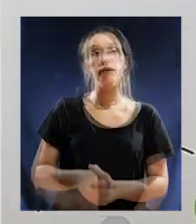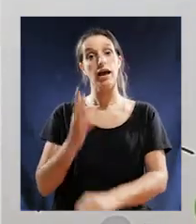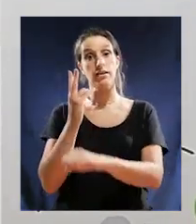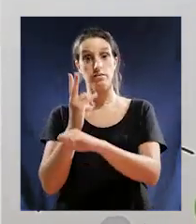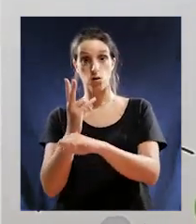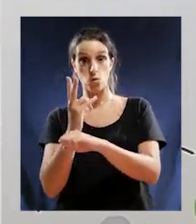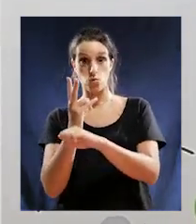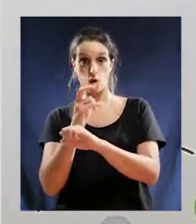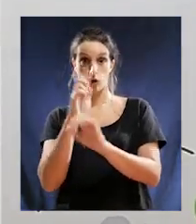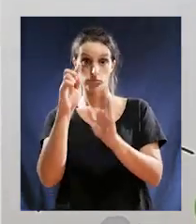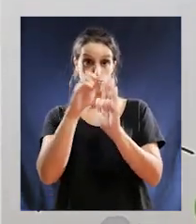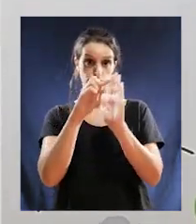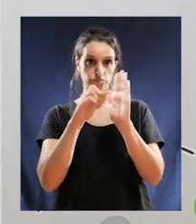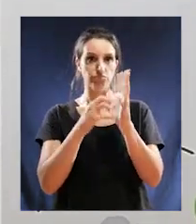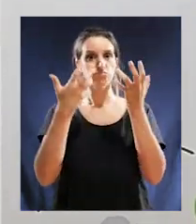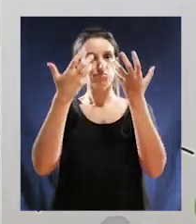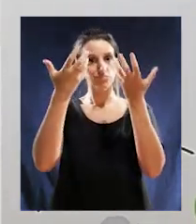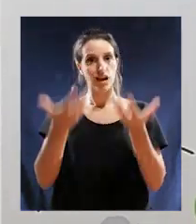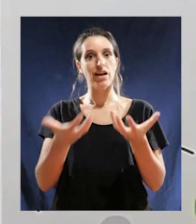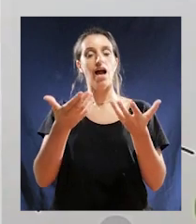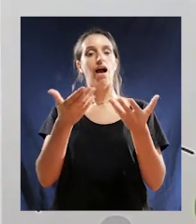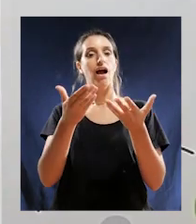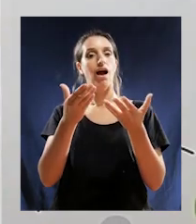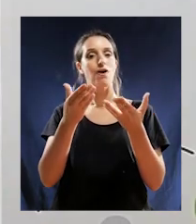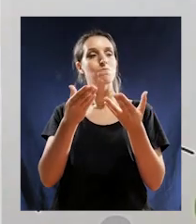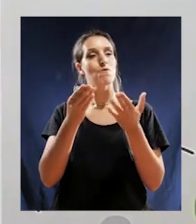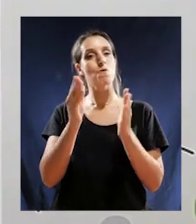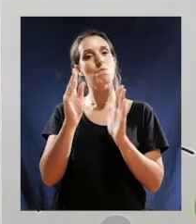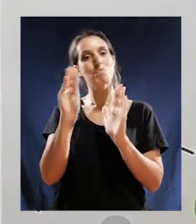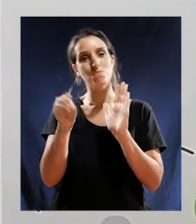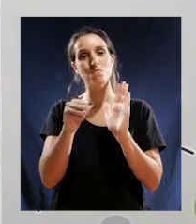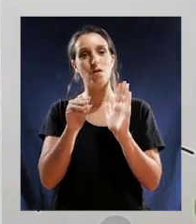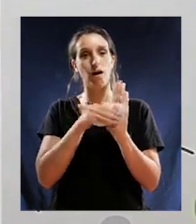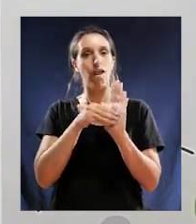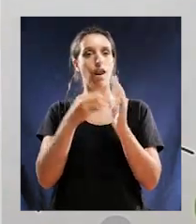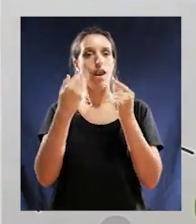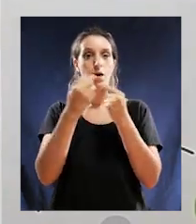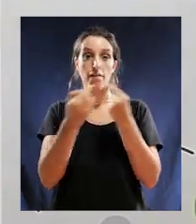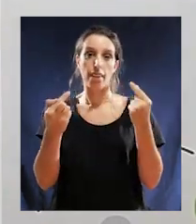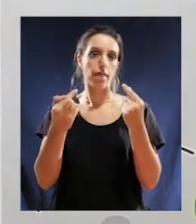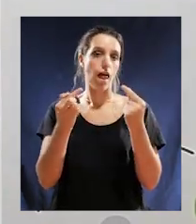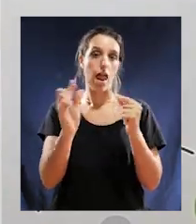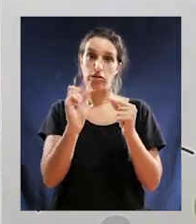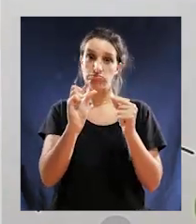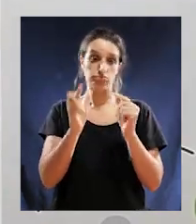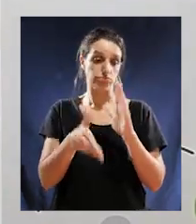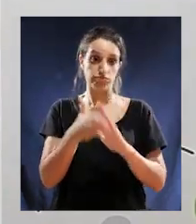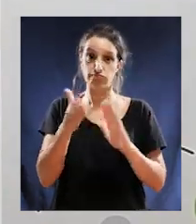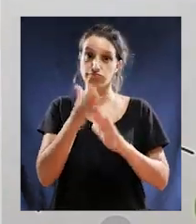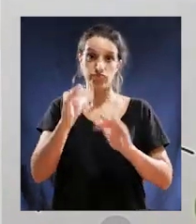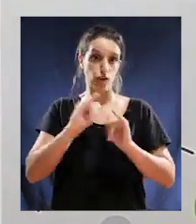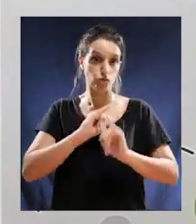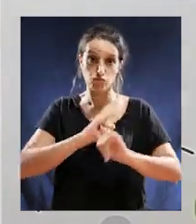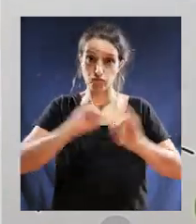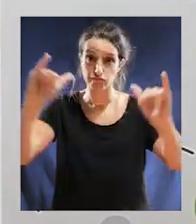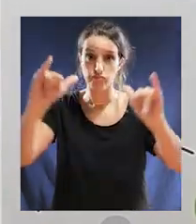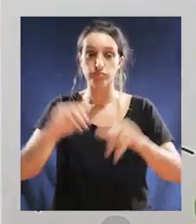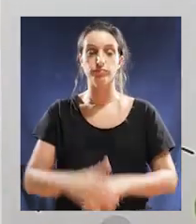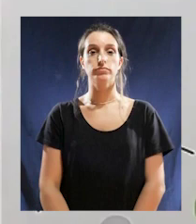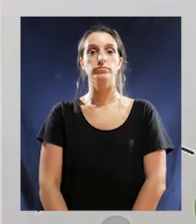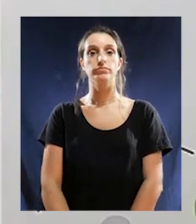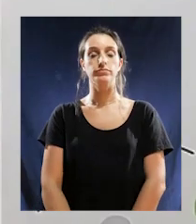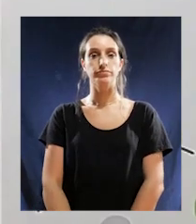el segundo punto que quisimos mencionar en este material que es que se divulgará prontamente